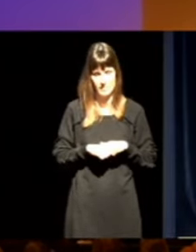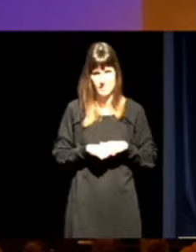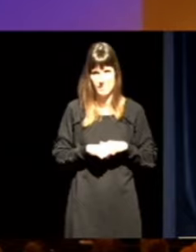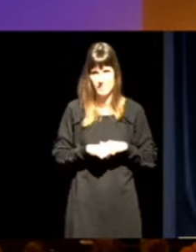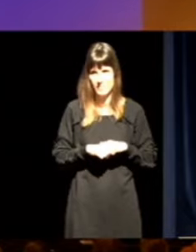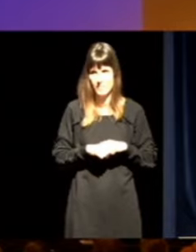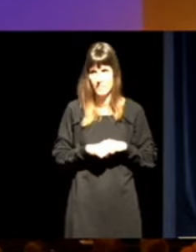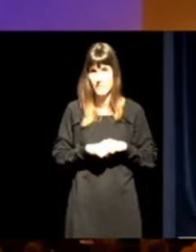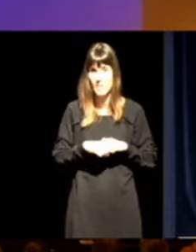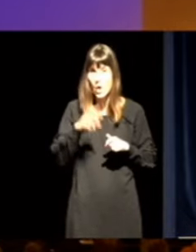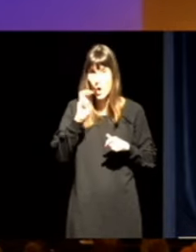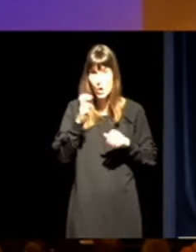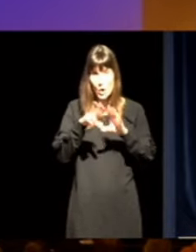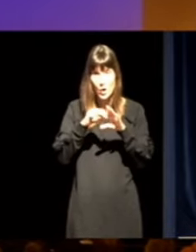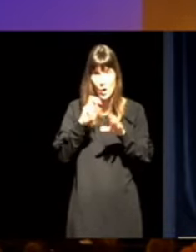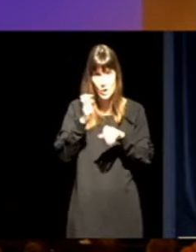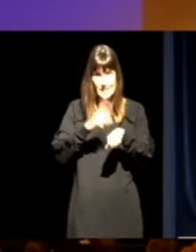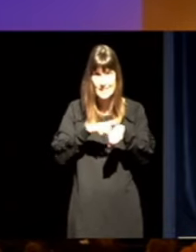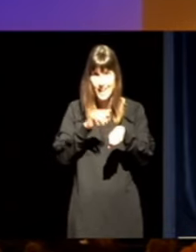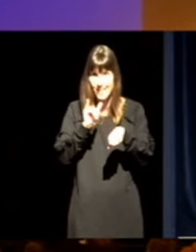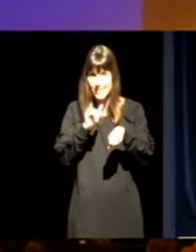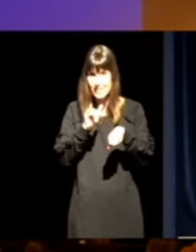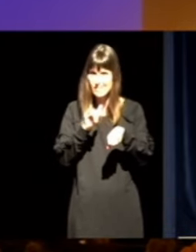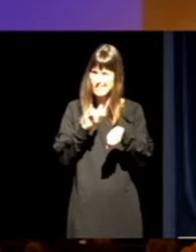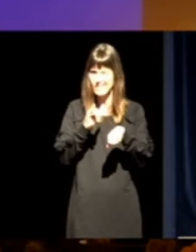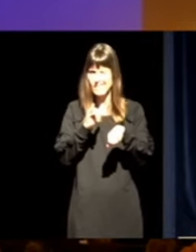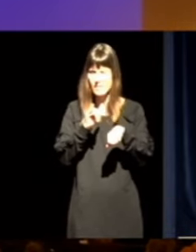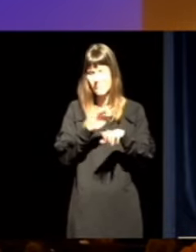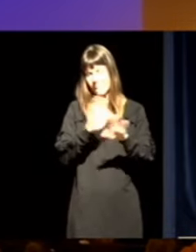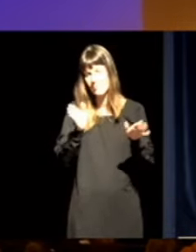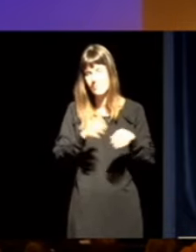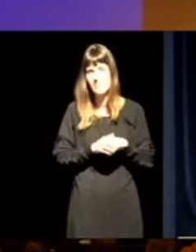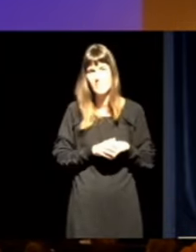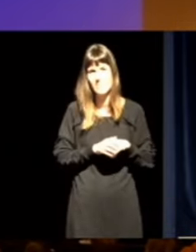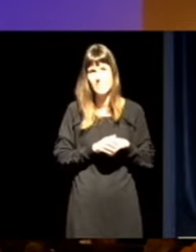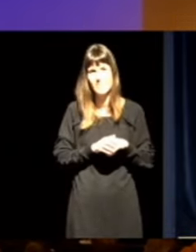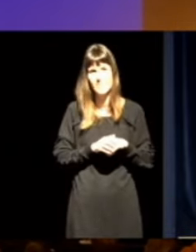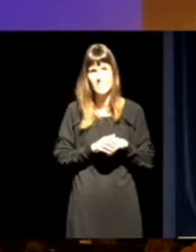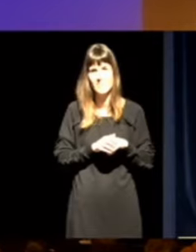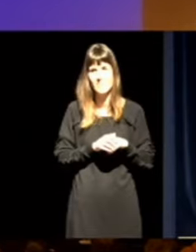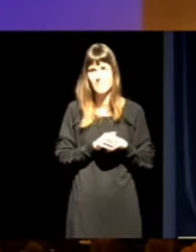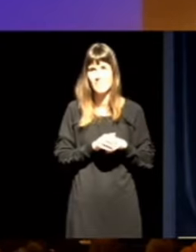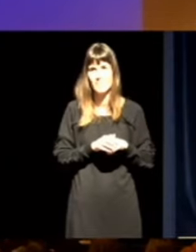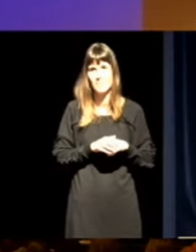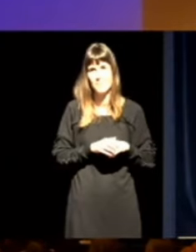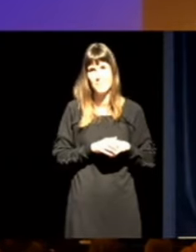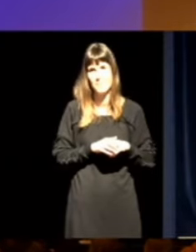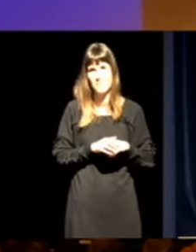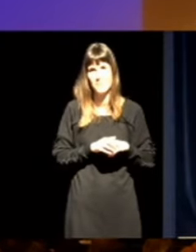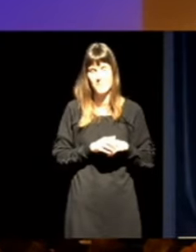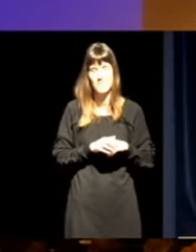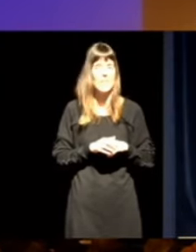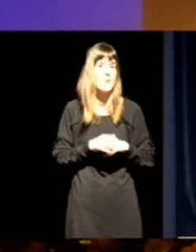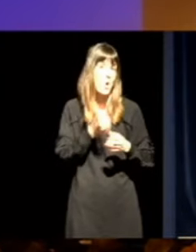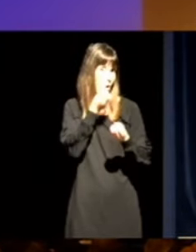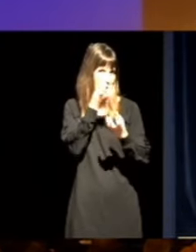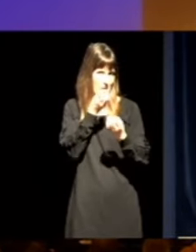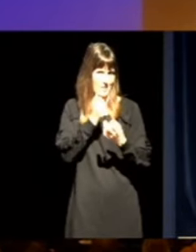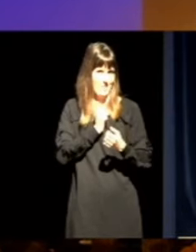¿Se puede poner otro o no? No, no, nada, lo cuento simplemente. Lo cuento.